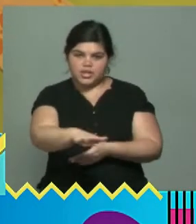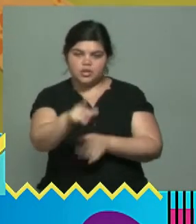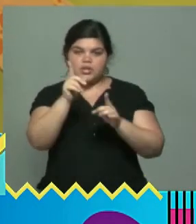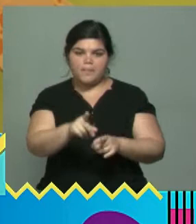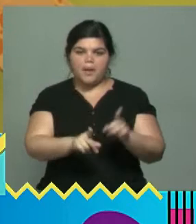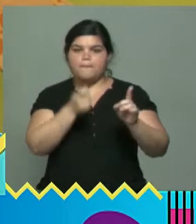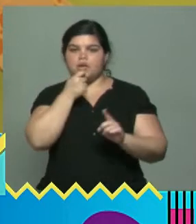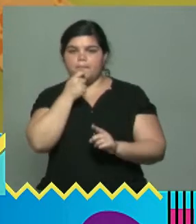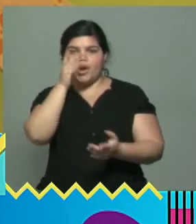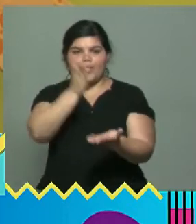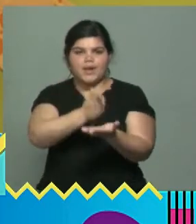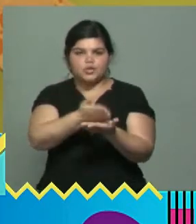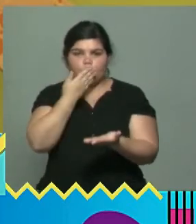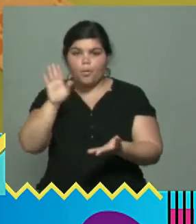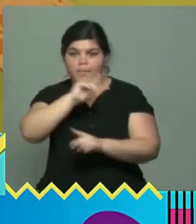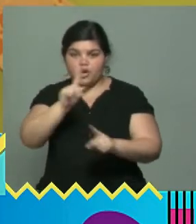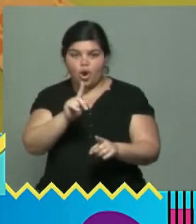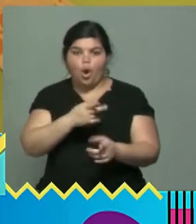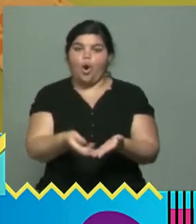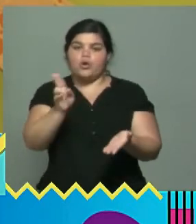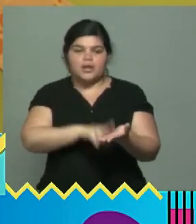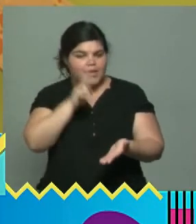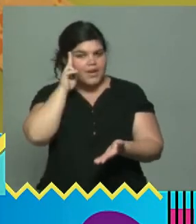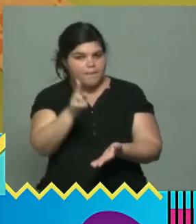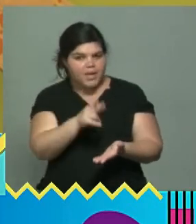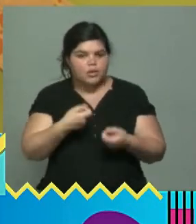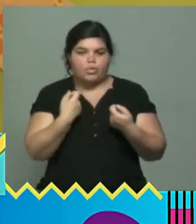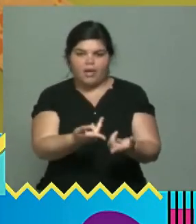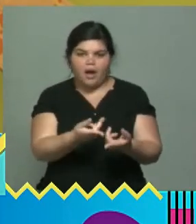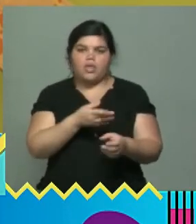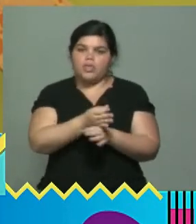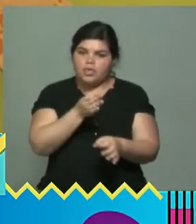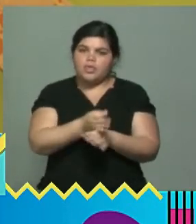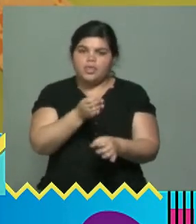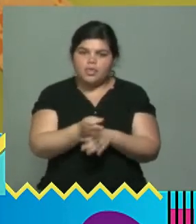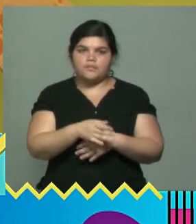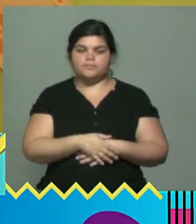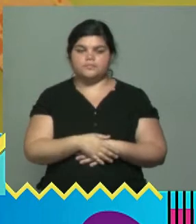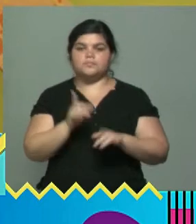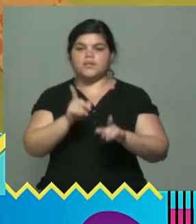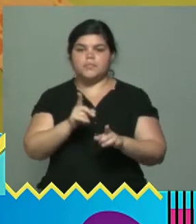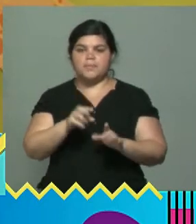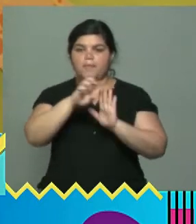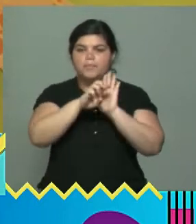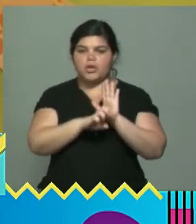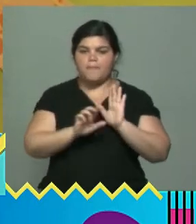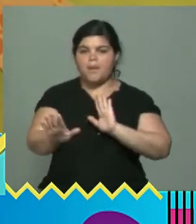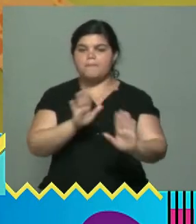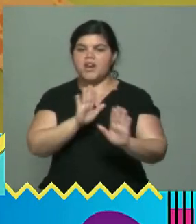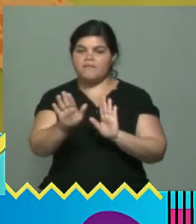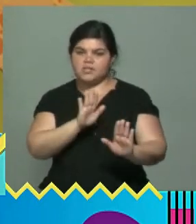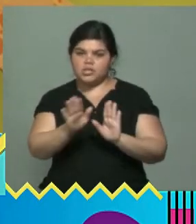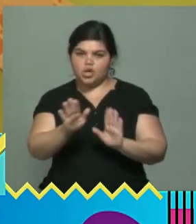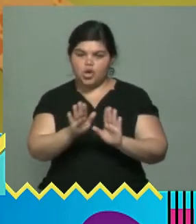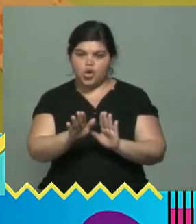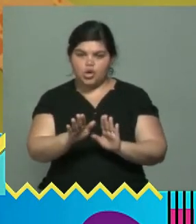sido vulnerado. Y ahí sí tenés instancias dentro de lo que es el programa nuestro, el programa de prevención y atención del maltrato infantil,